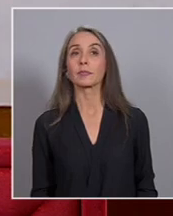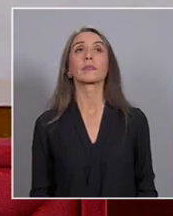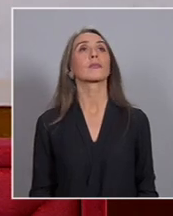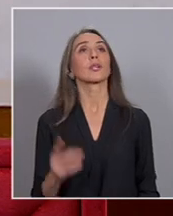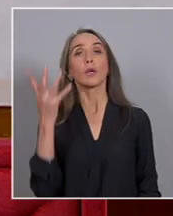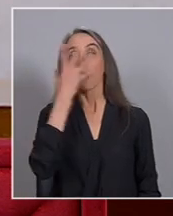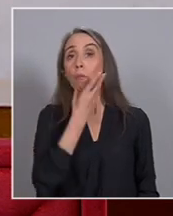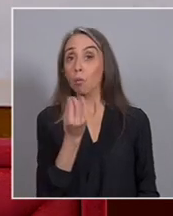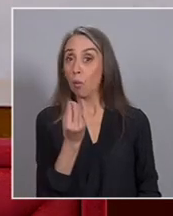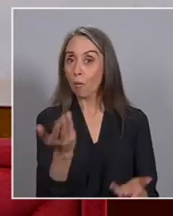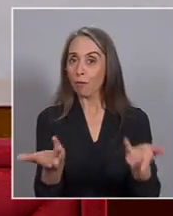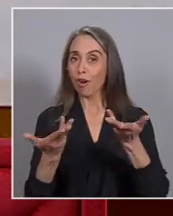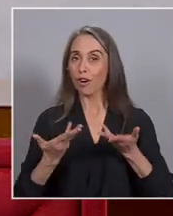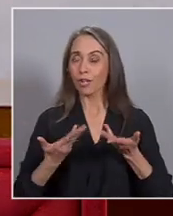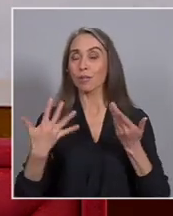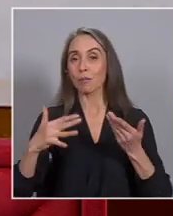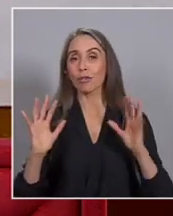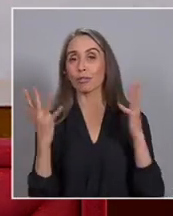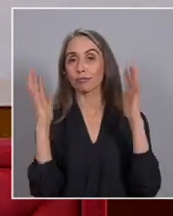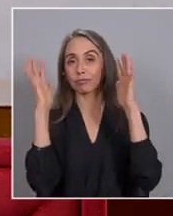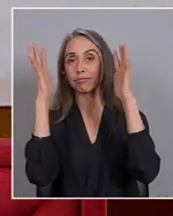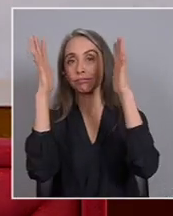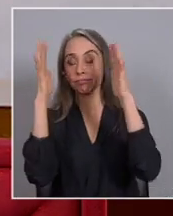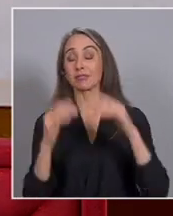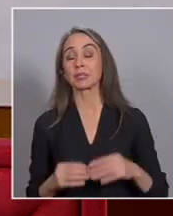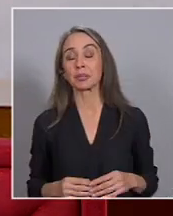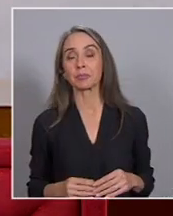Esto fue muy bonito e importante.